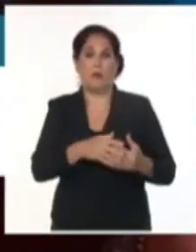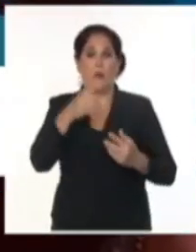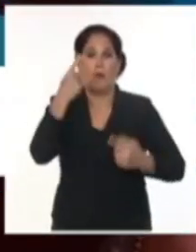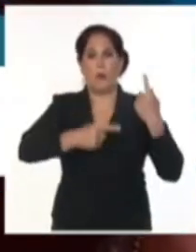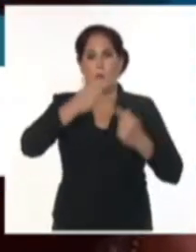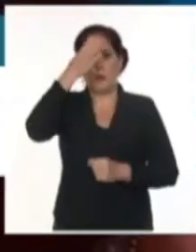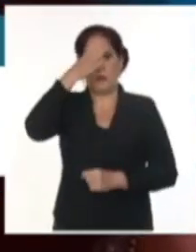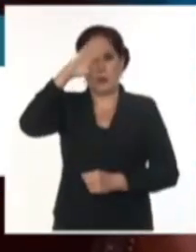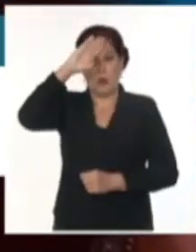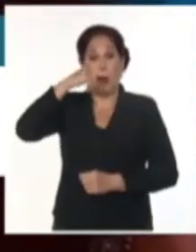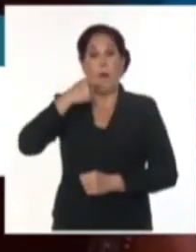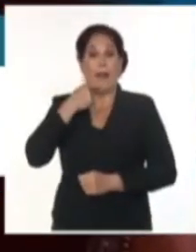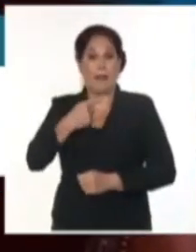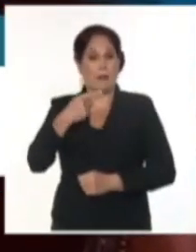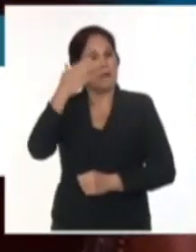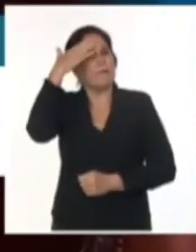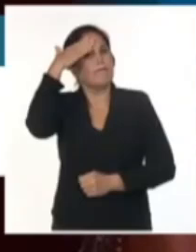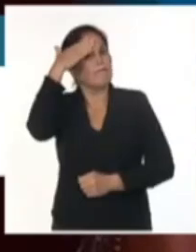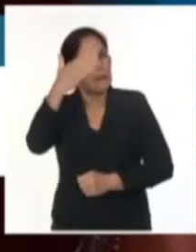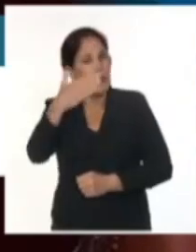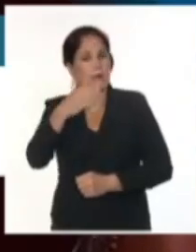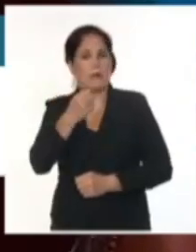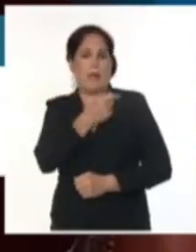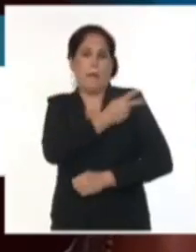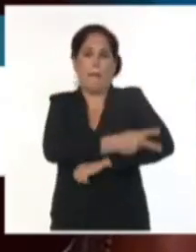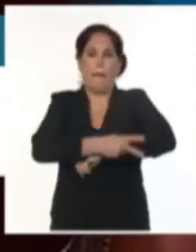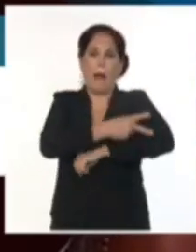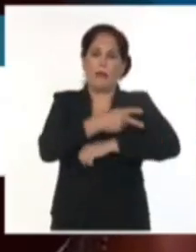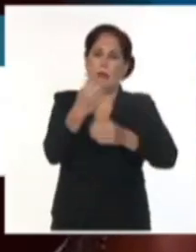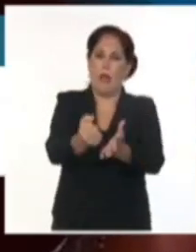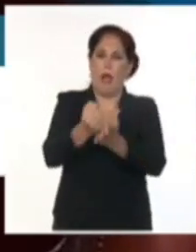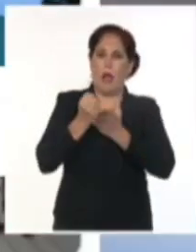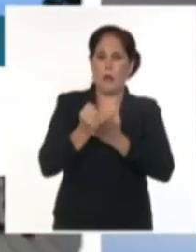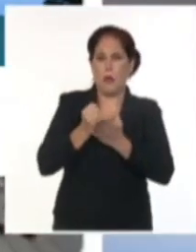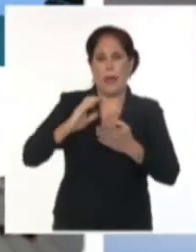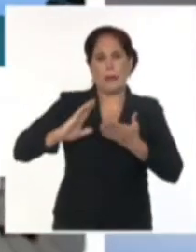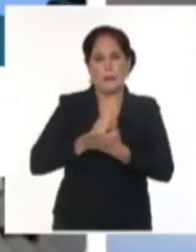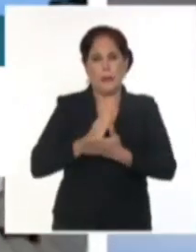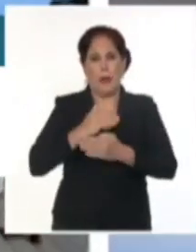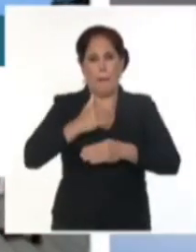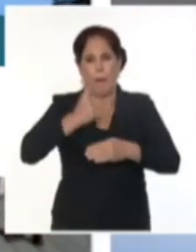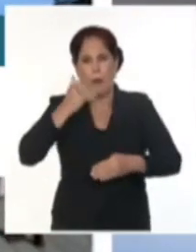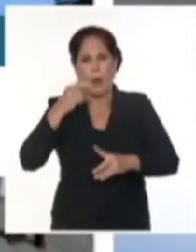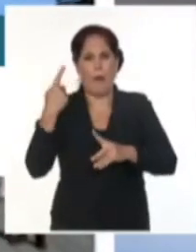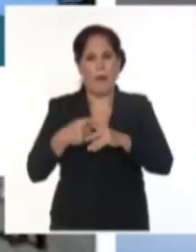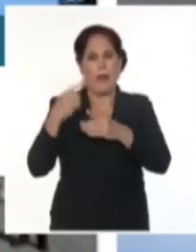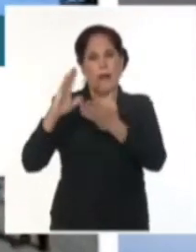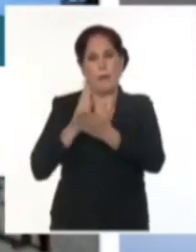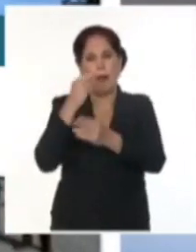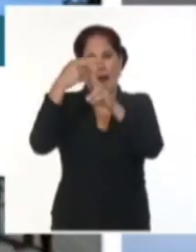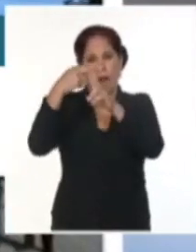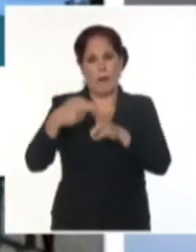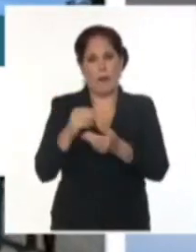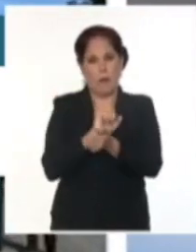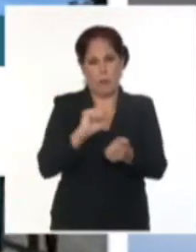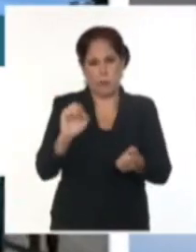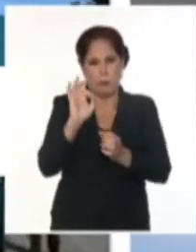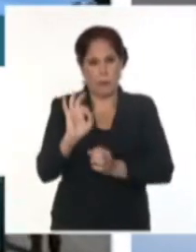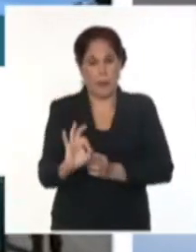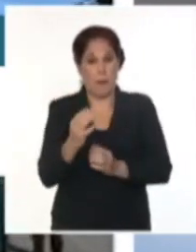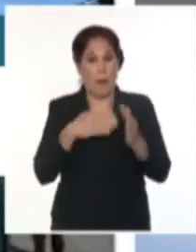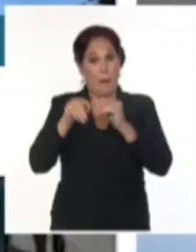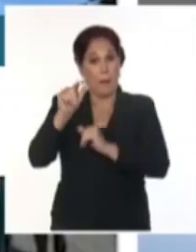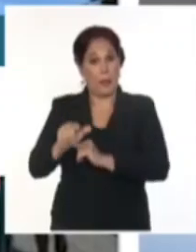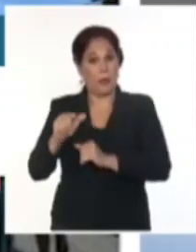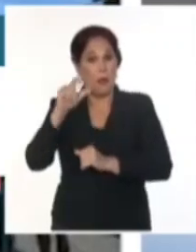y agradeció a las delegaciones que expresaron su apoyo a nuestro país. En esa reunión sobresalieron declaraciones de los ministros de